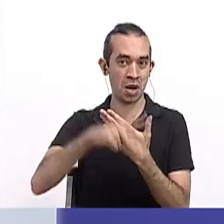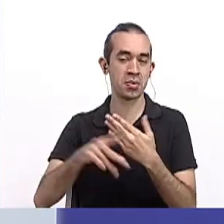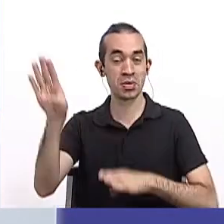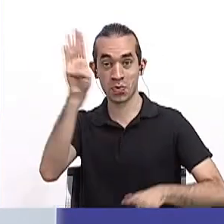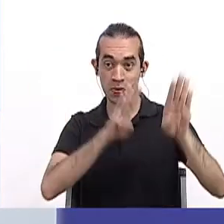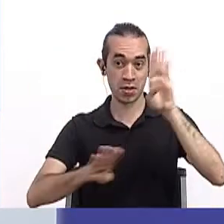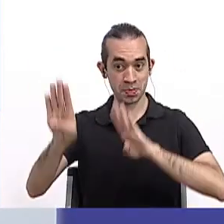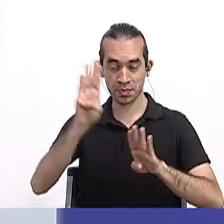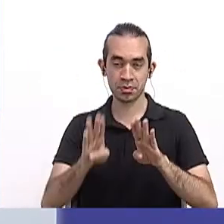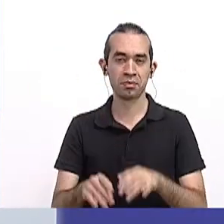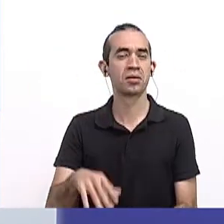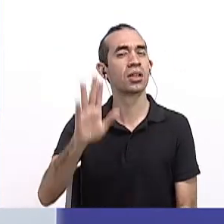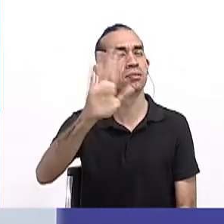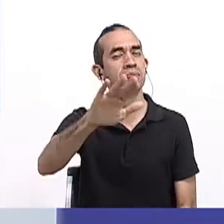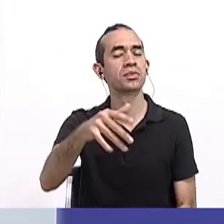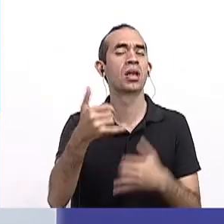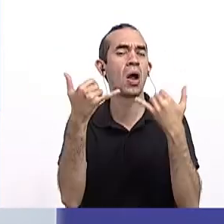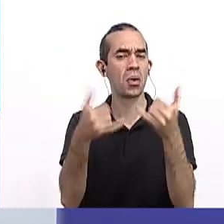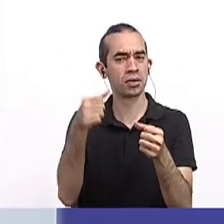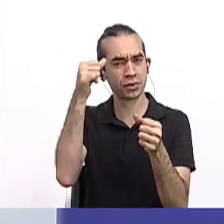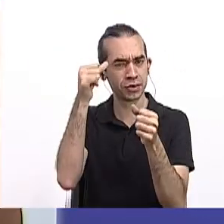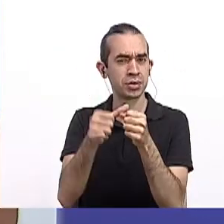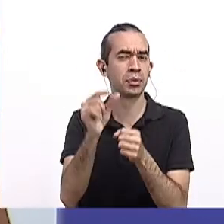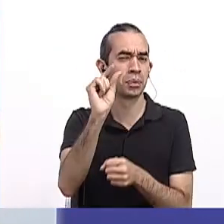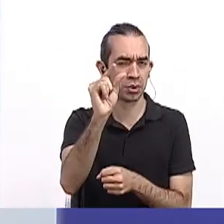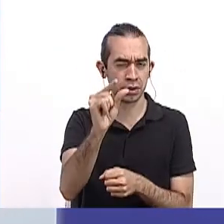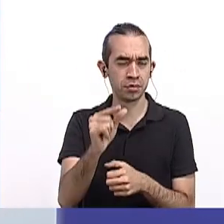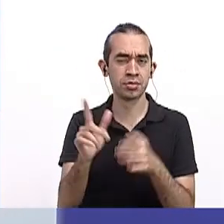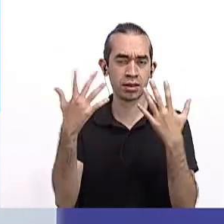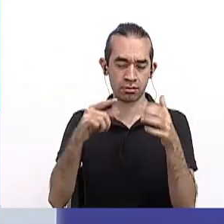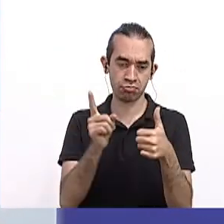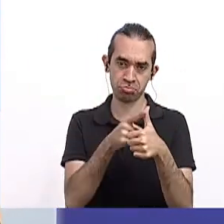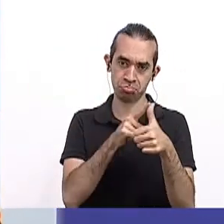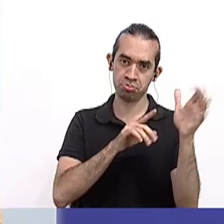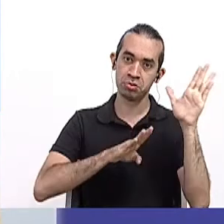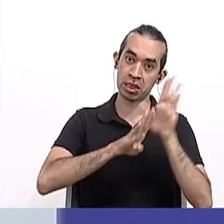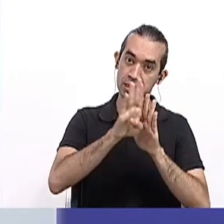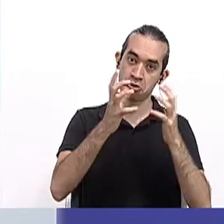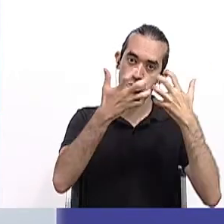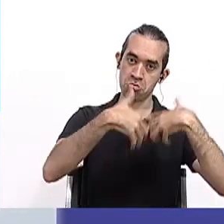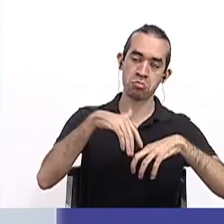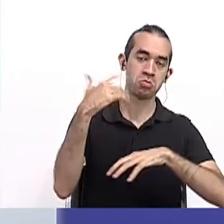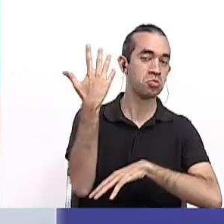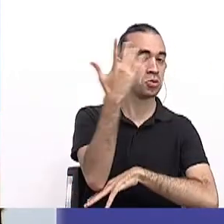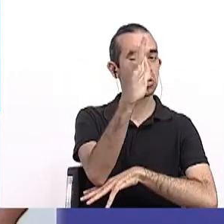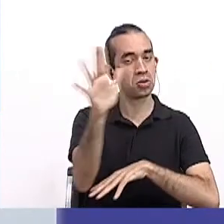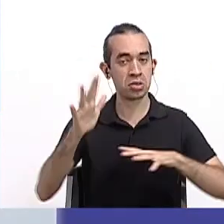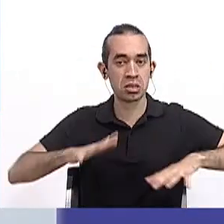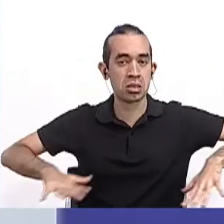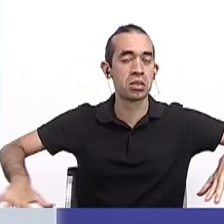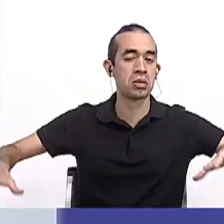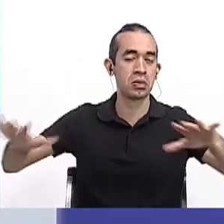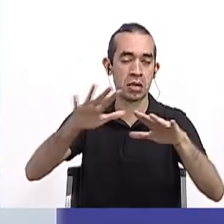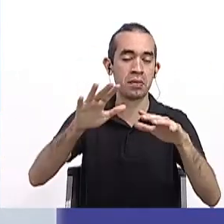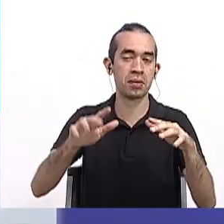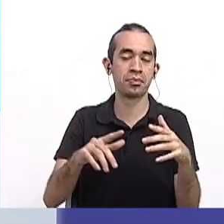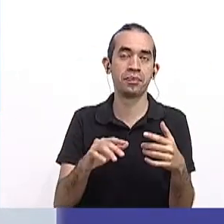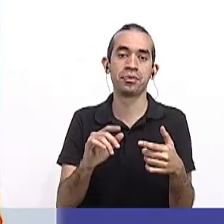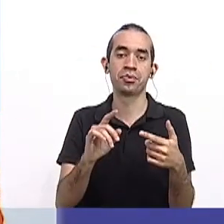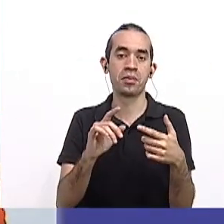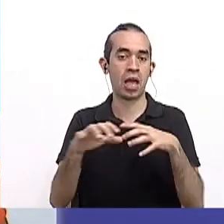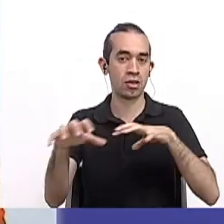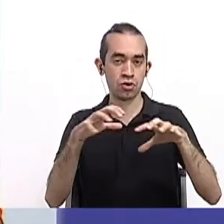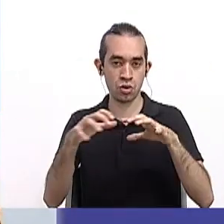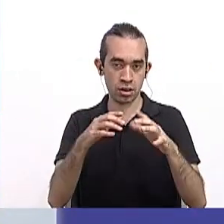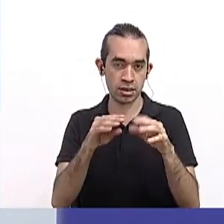biología. Vamos a recordar entonces un poquito. Hablamos del desarrollo sostenible, de cómo nuestras acciones influyen